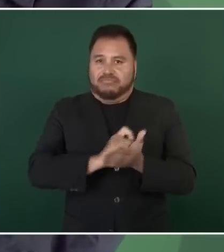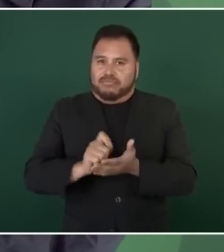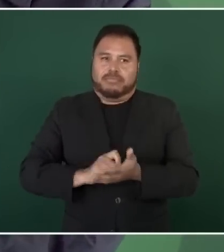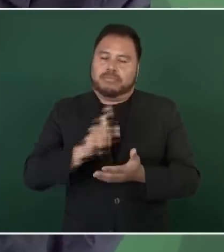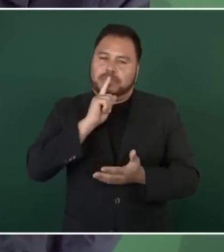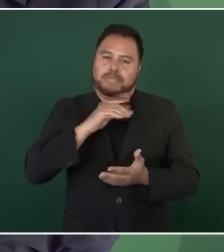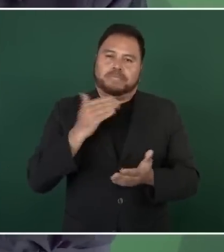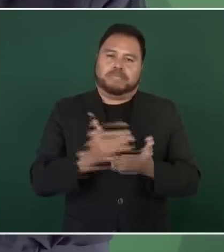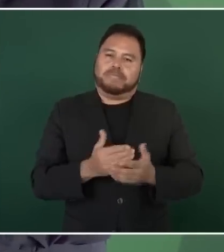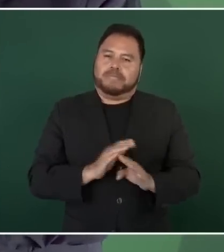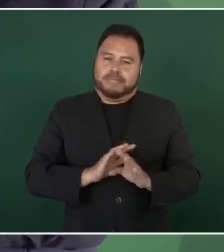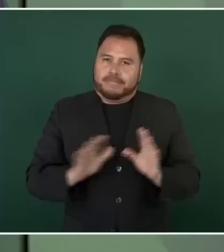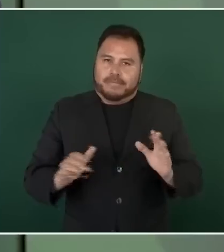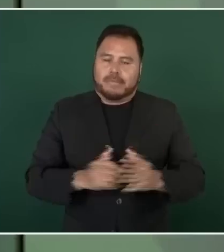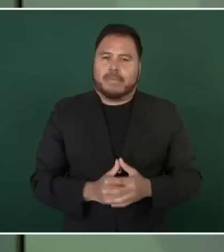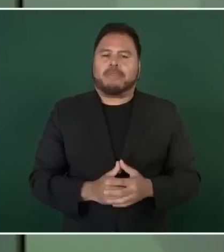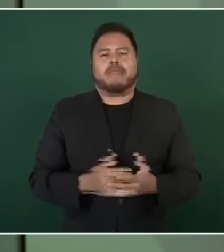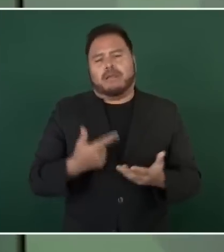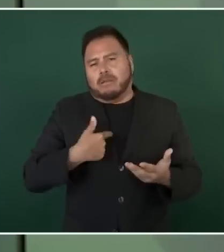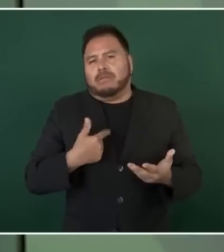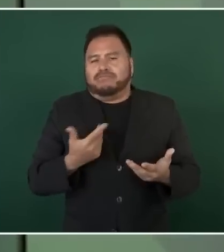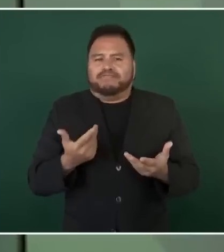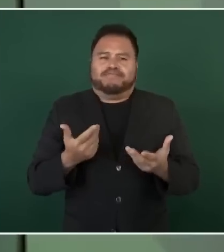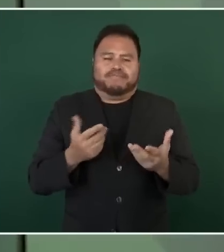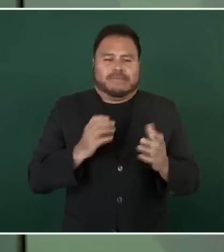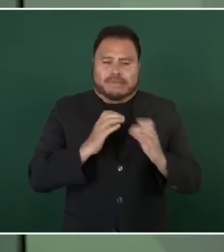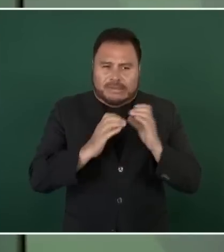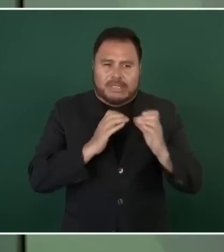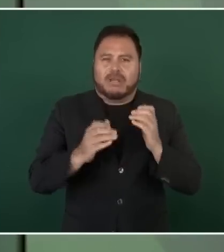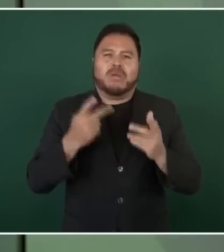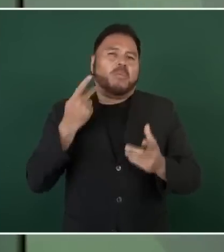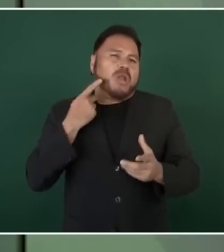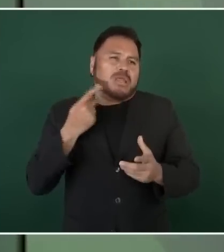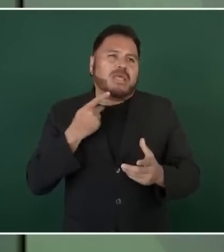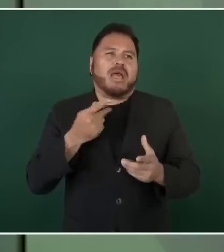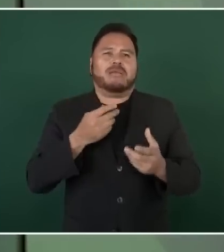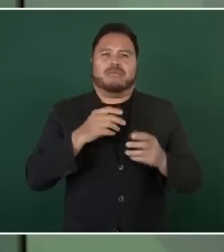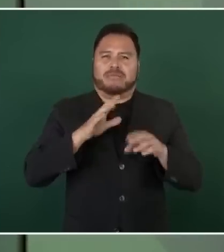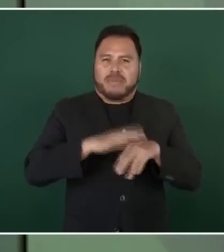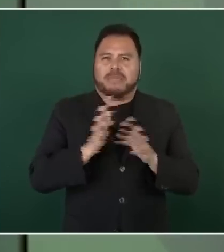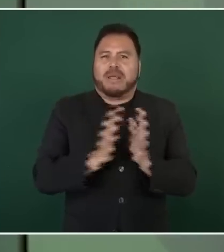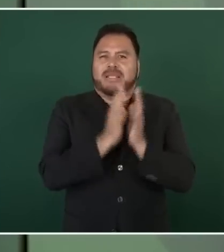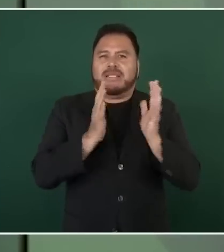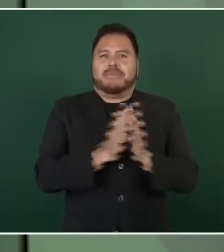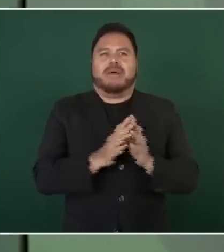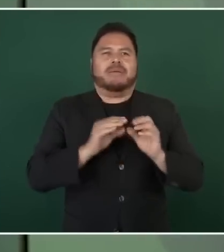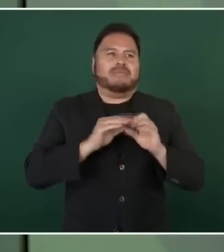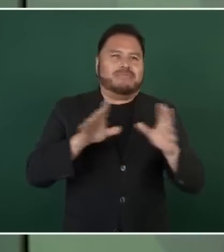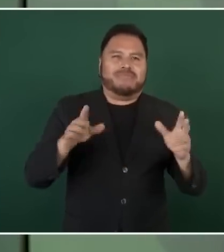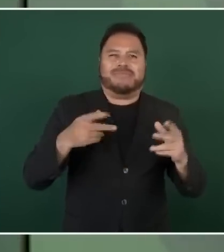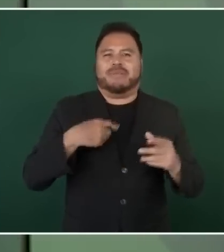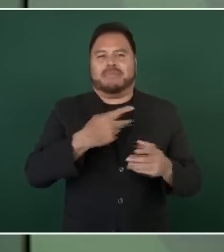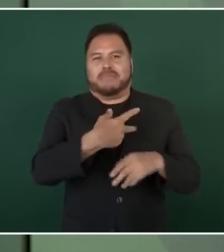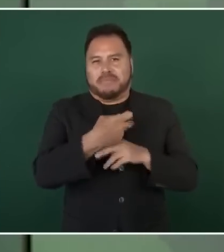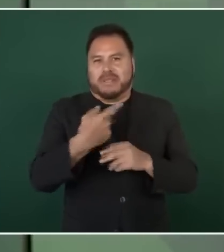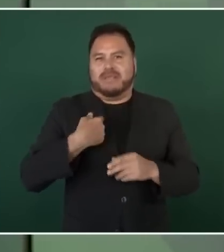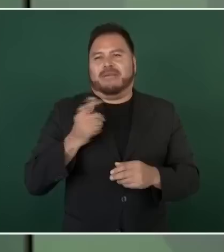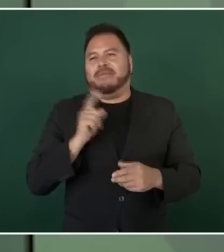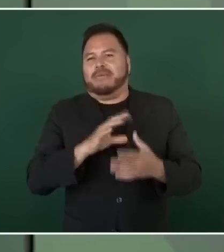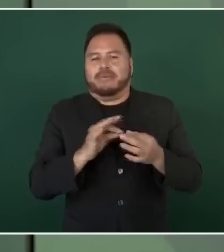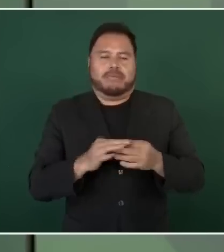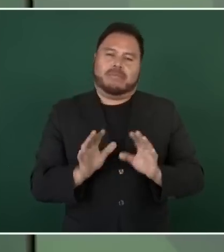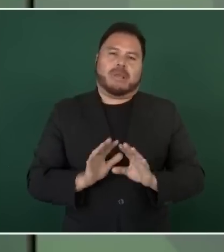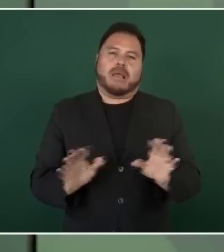tener comunicación, ni voy a participar en ningún evento público.